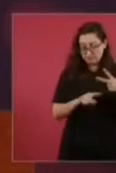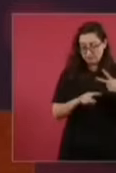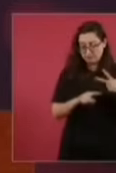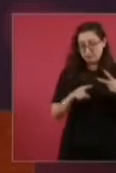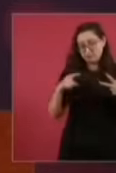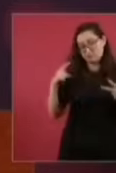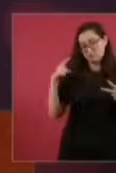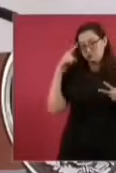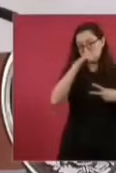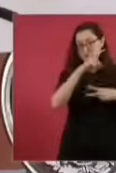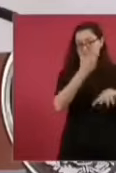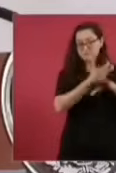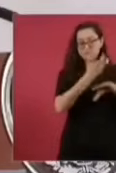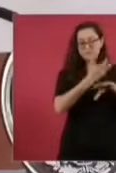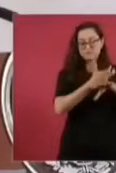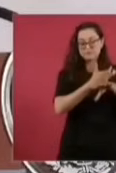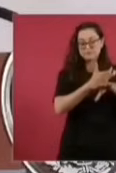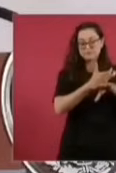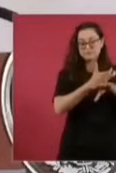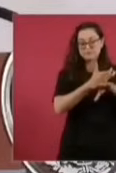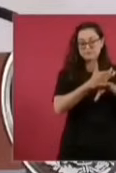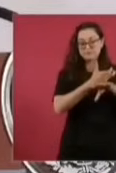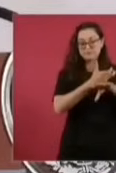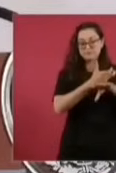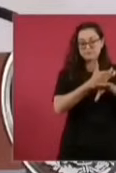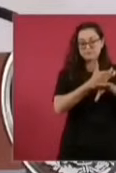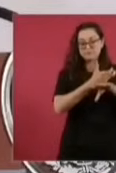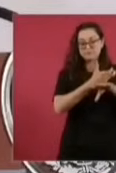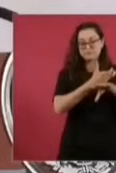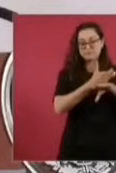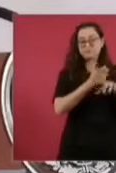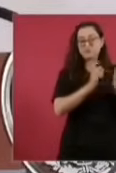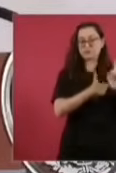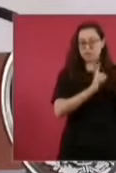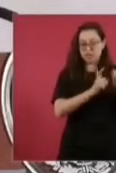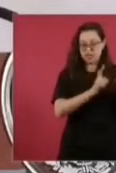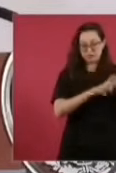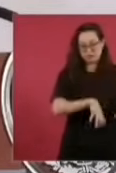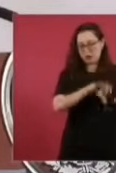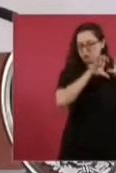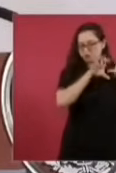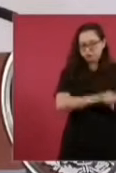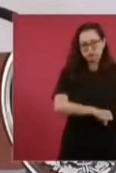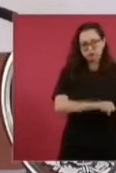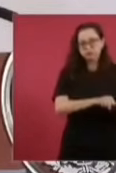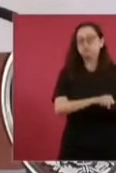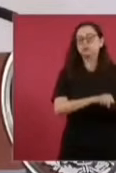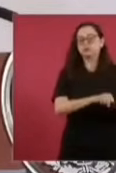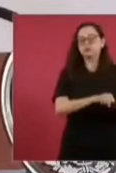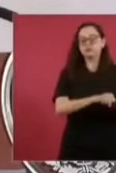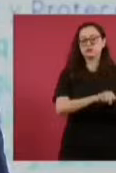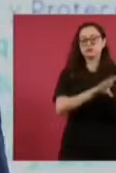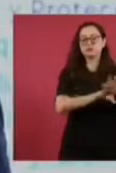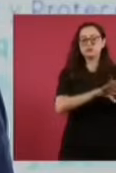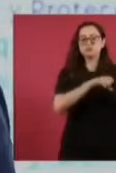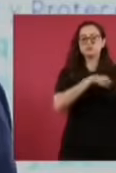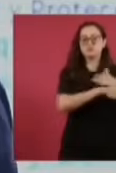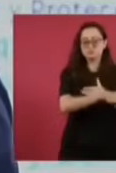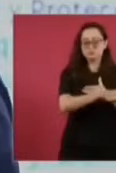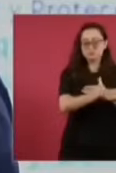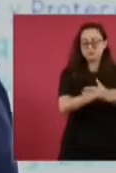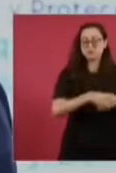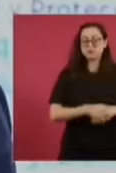bajo custodia de las autoridades en El Paso, Texas. En una segunda